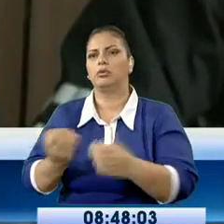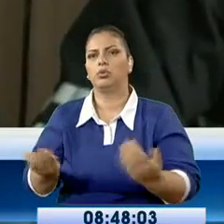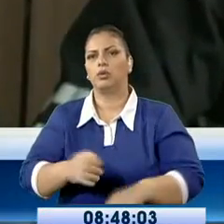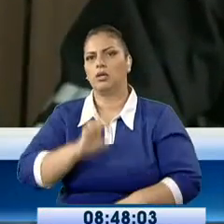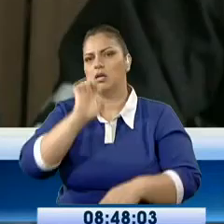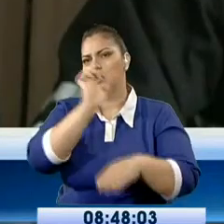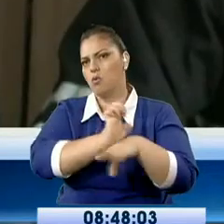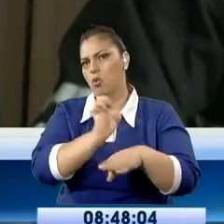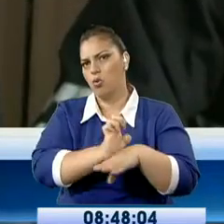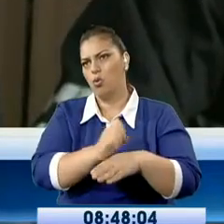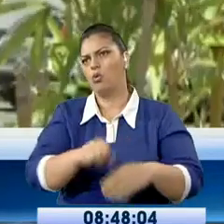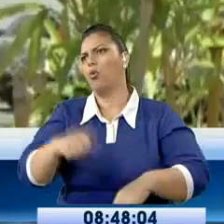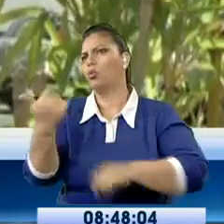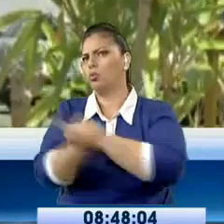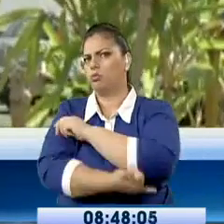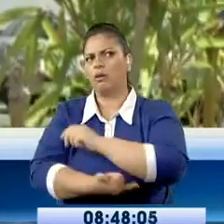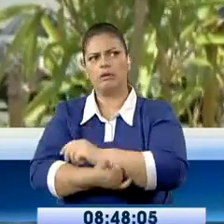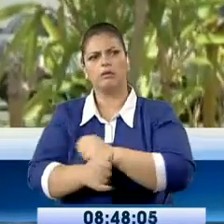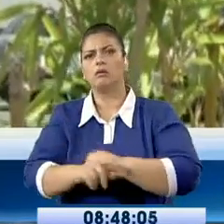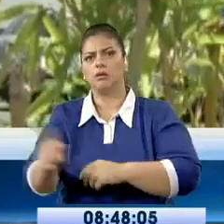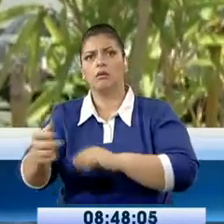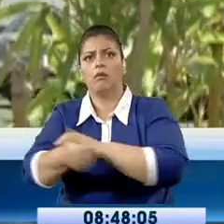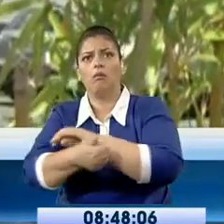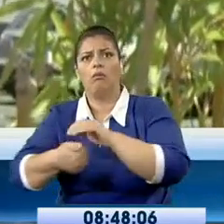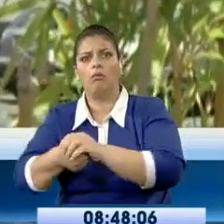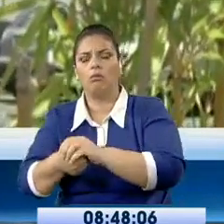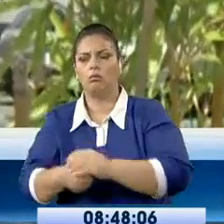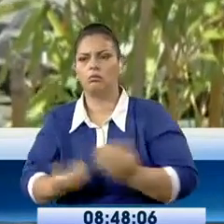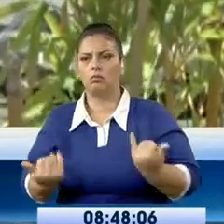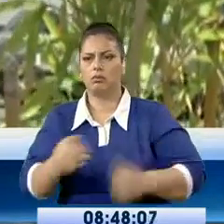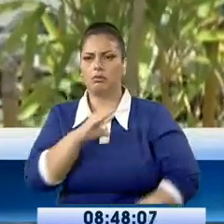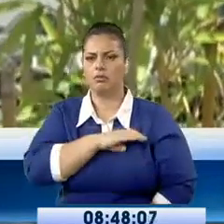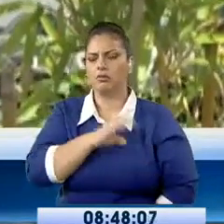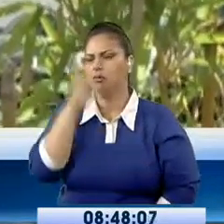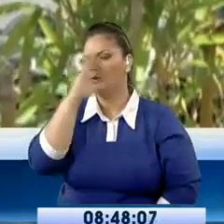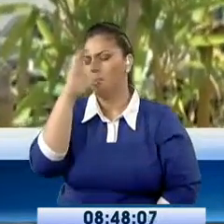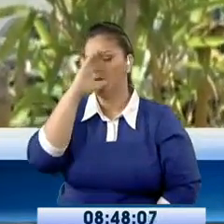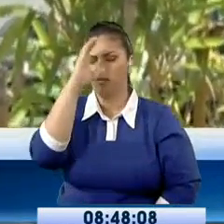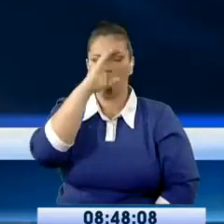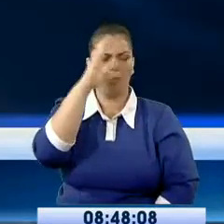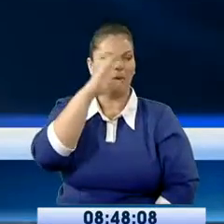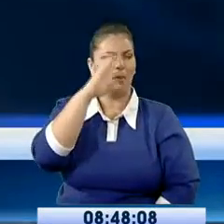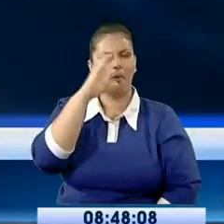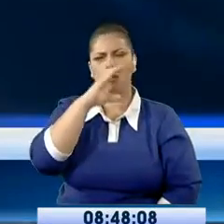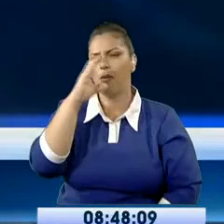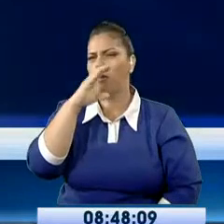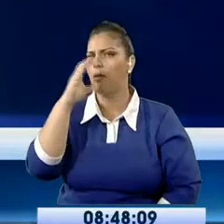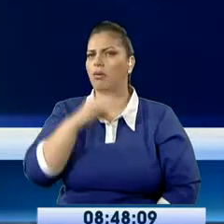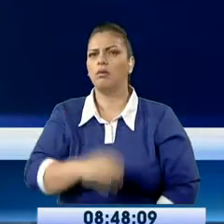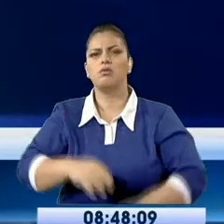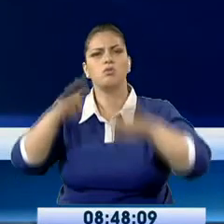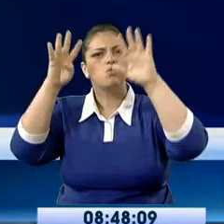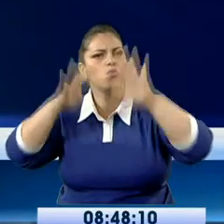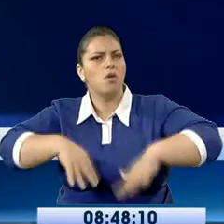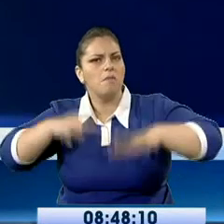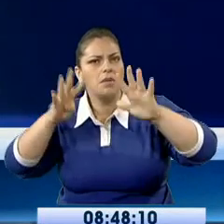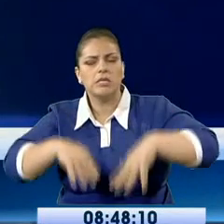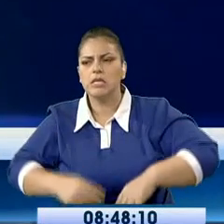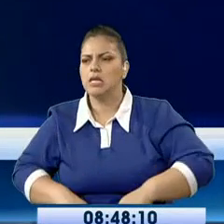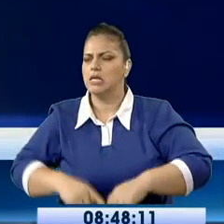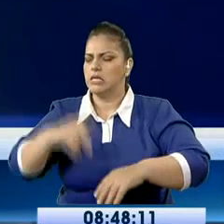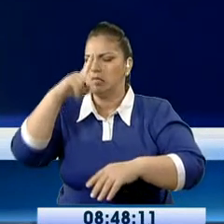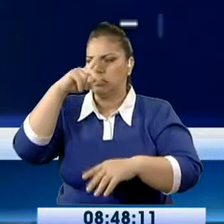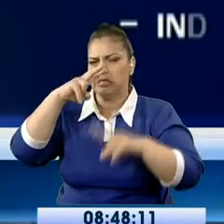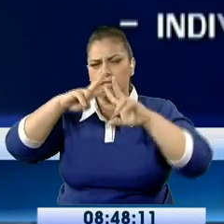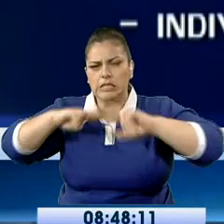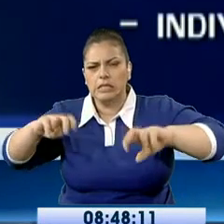de nuestro país también. La efectividad operativa de esta unidad se refleja en las cifras alcanzadas. En 9 meses de trabajo ha logrado la captura de